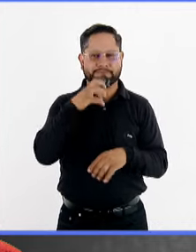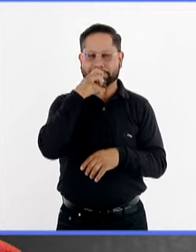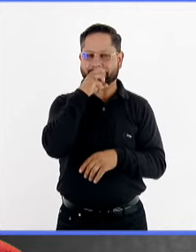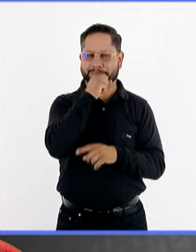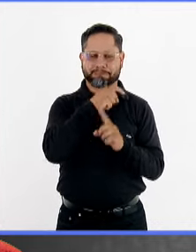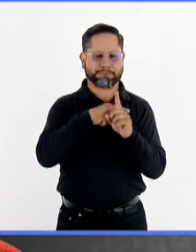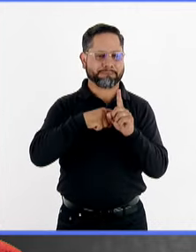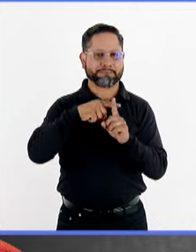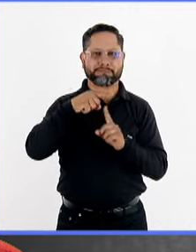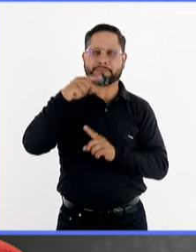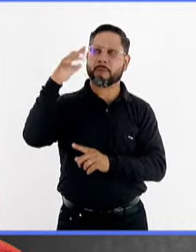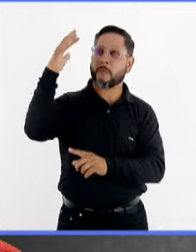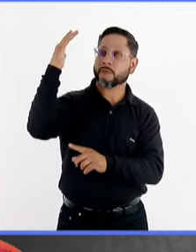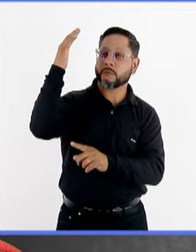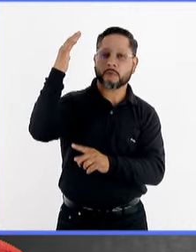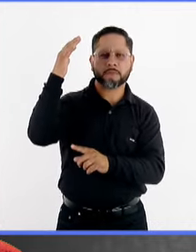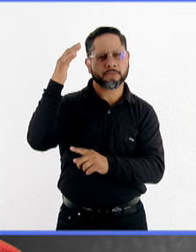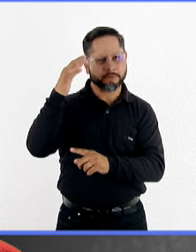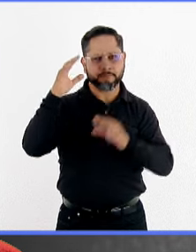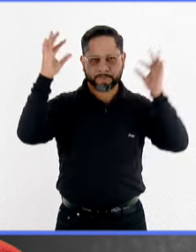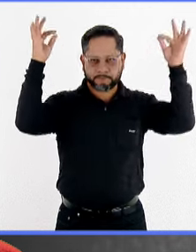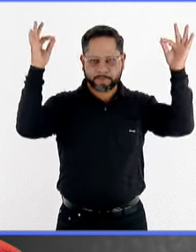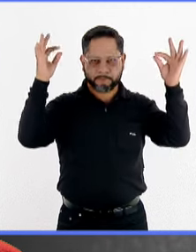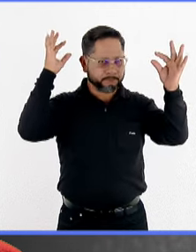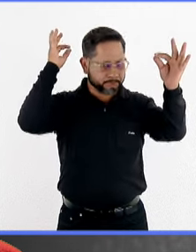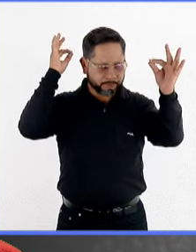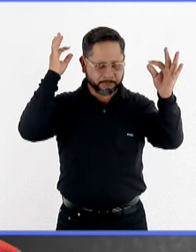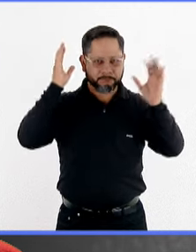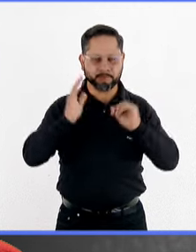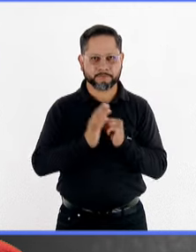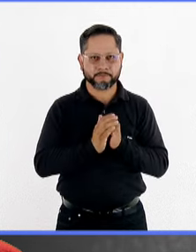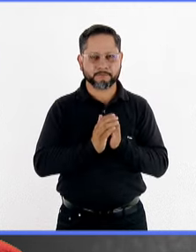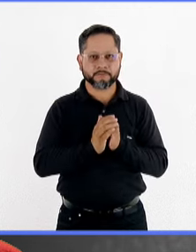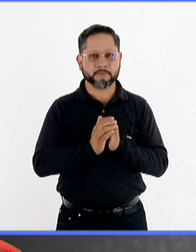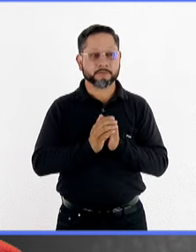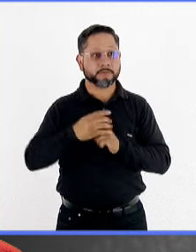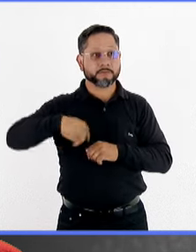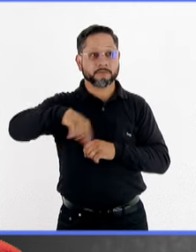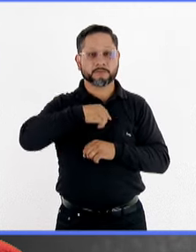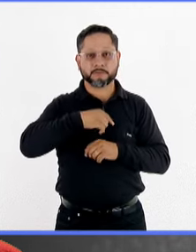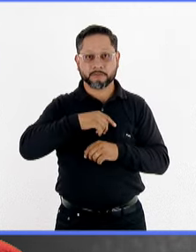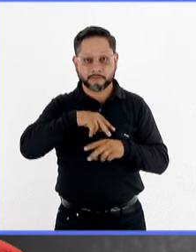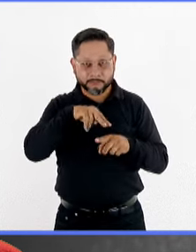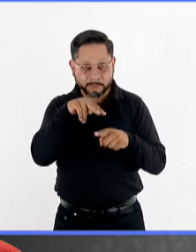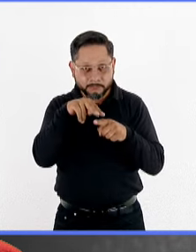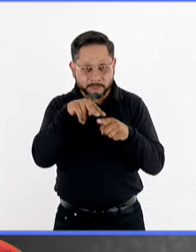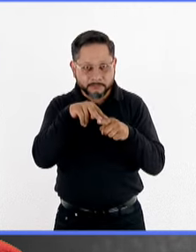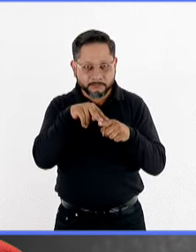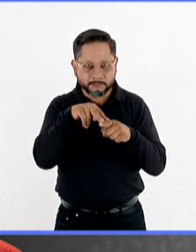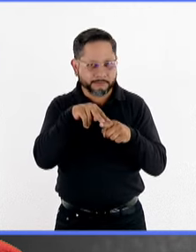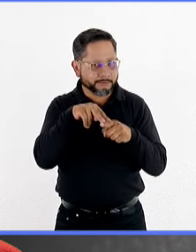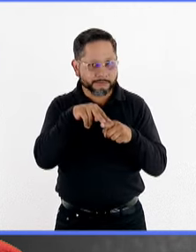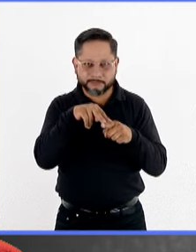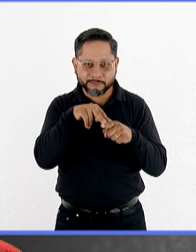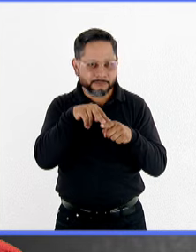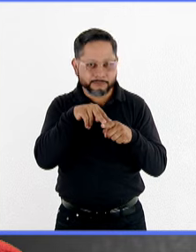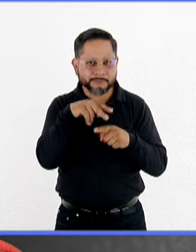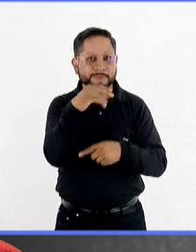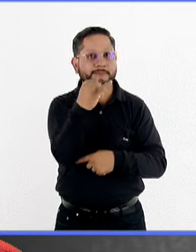calor. Claro. Pero también pedirle a nuestro público, no somos un parque, somos un jardín